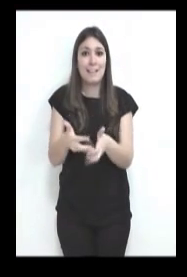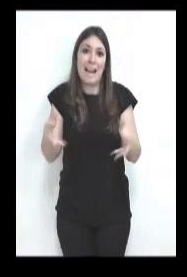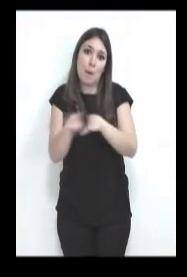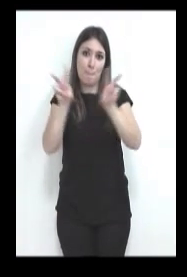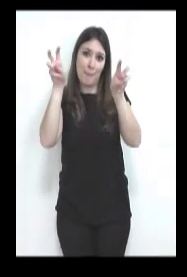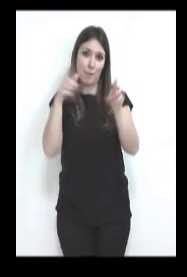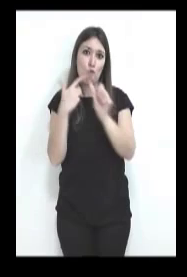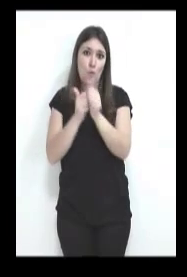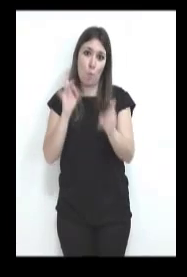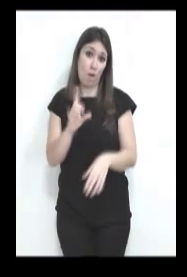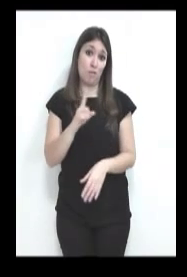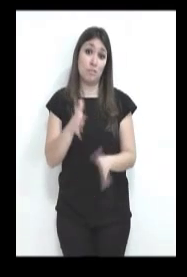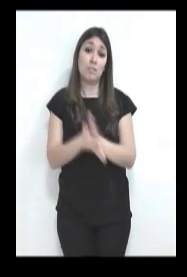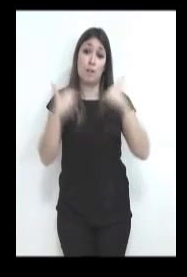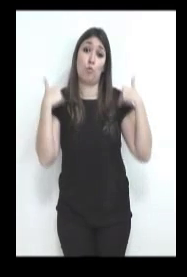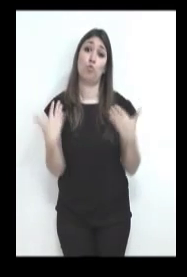de todos.